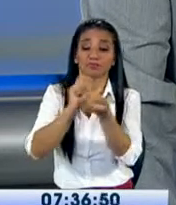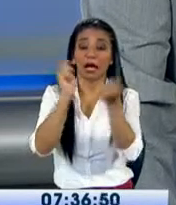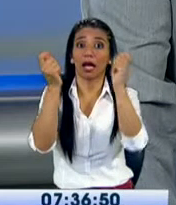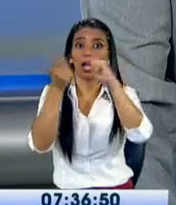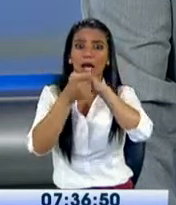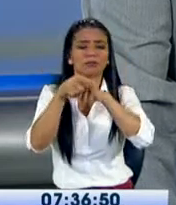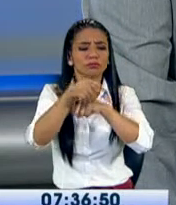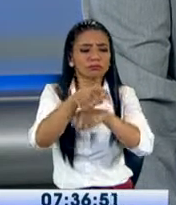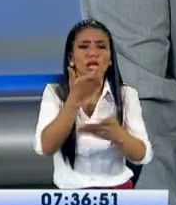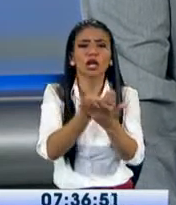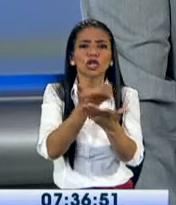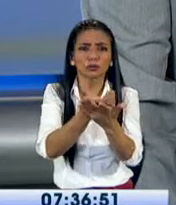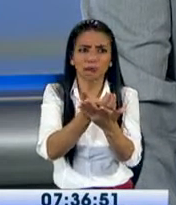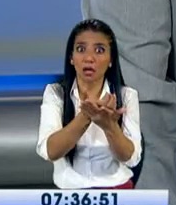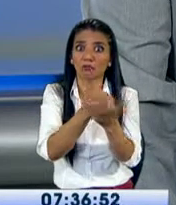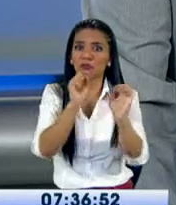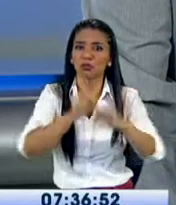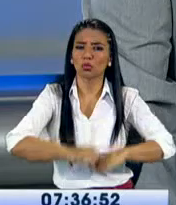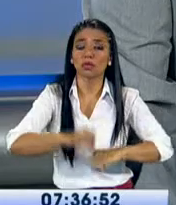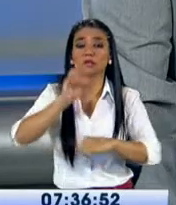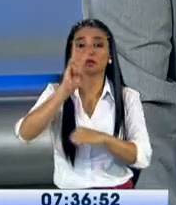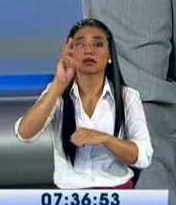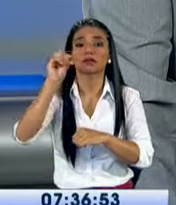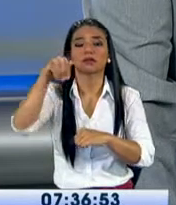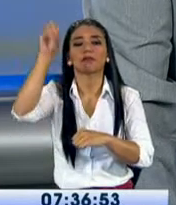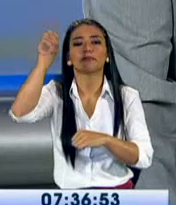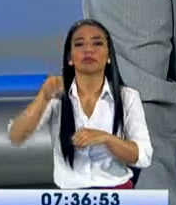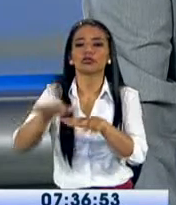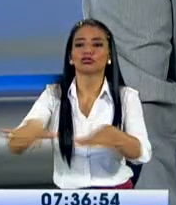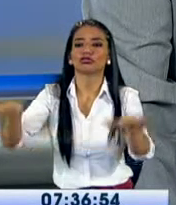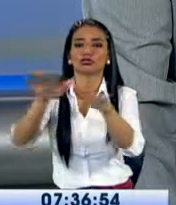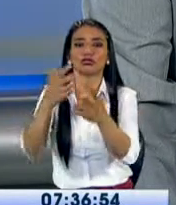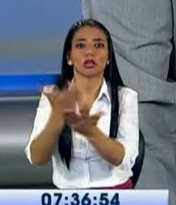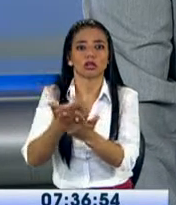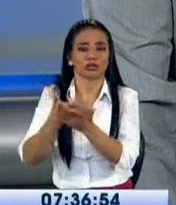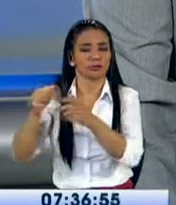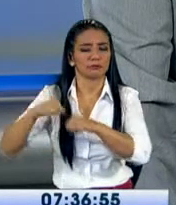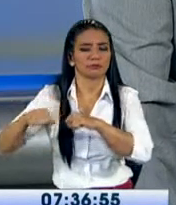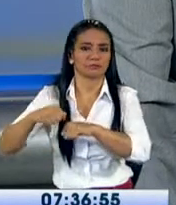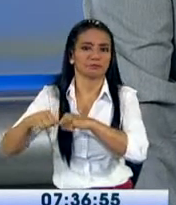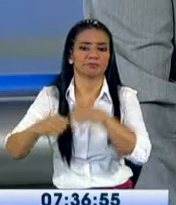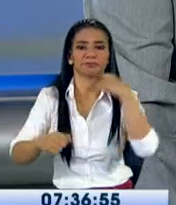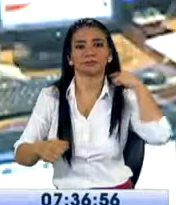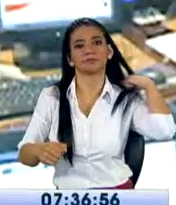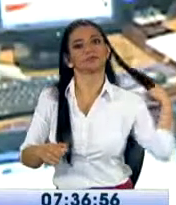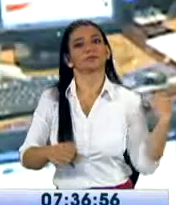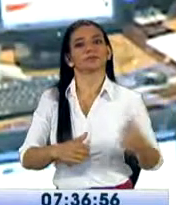este sector de la economía que involucra al 60% de la población económicamente activa